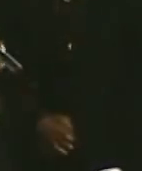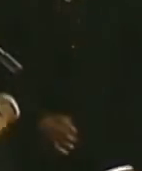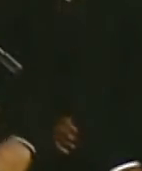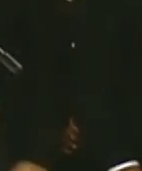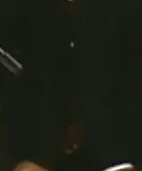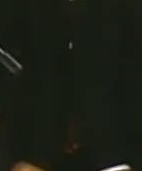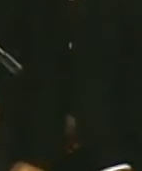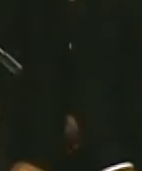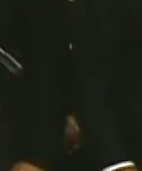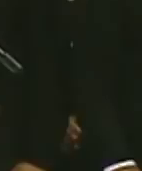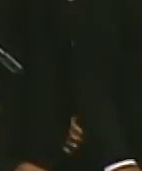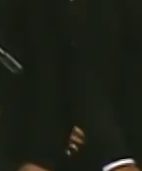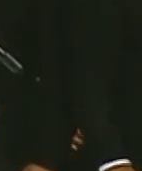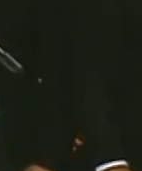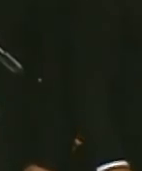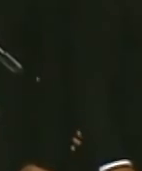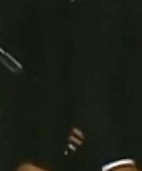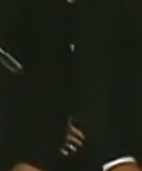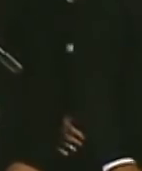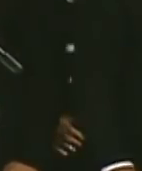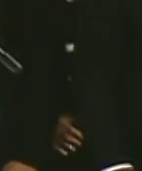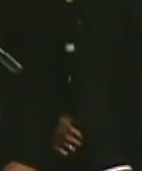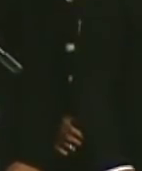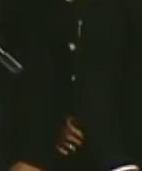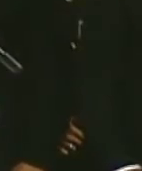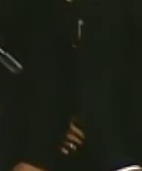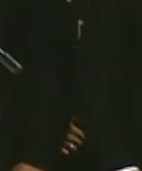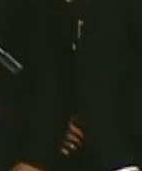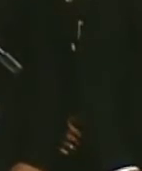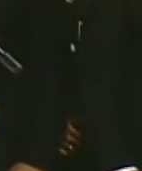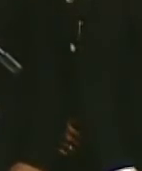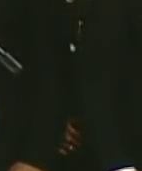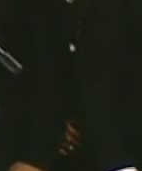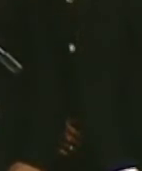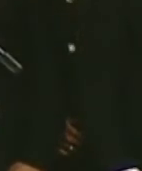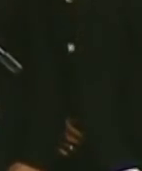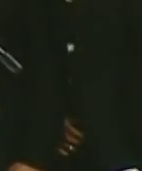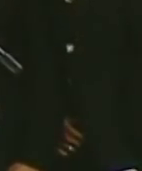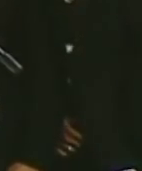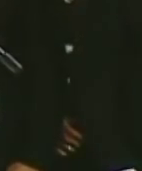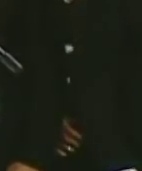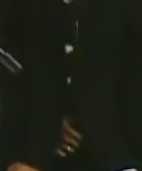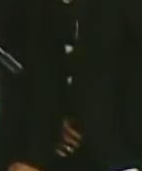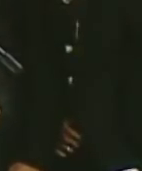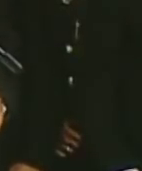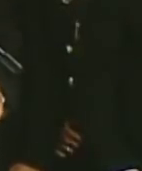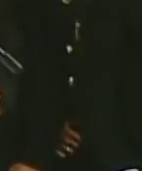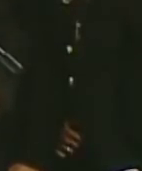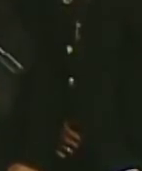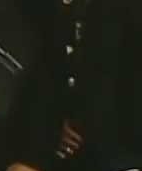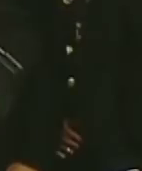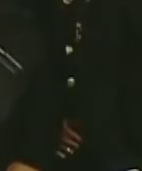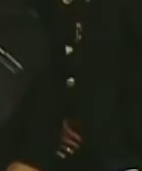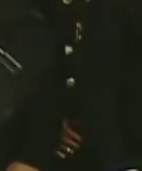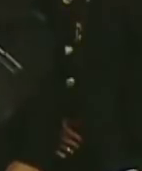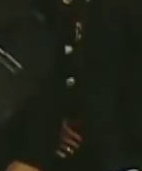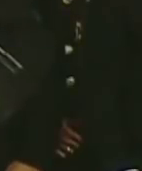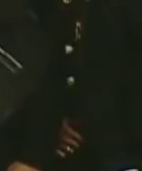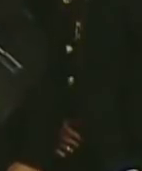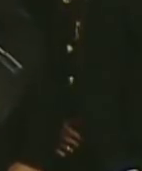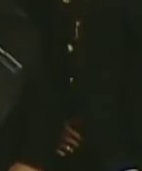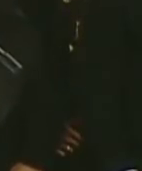Militares de la patria, máxima moral, máxima disciplina, máxima conciencia,